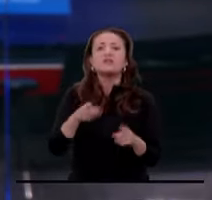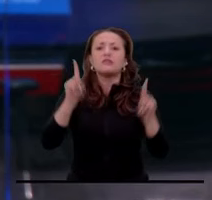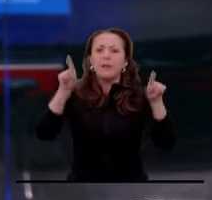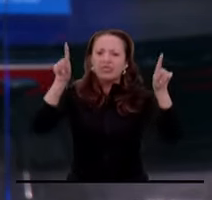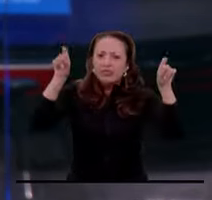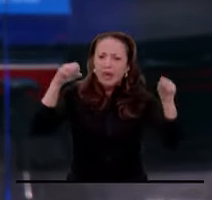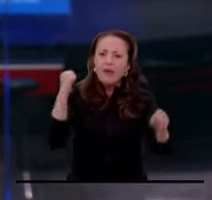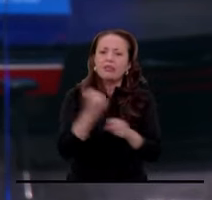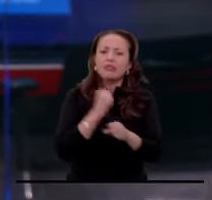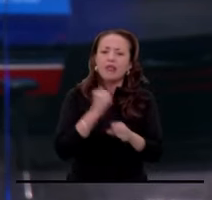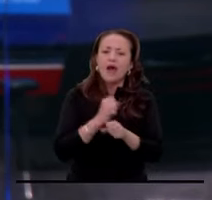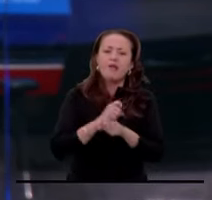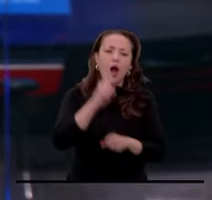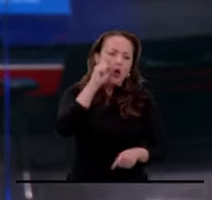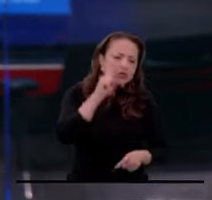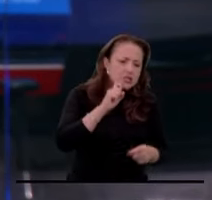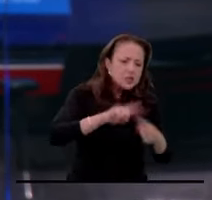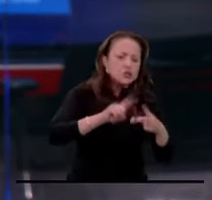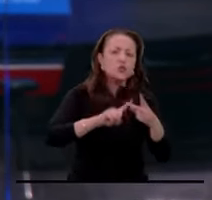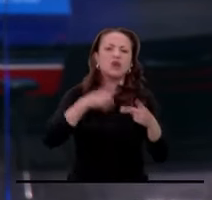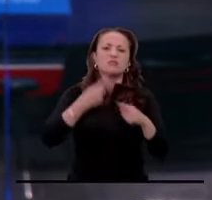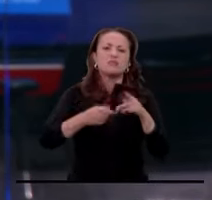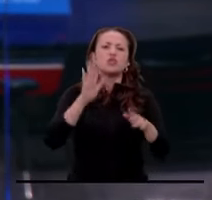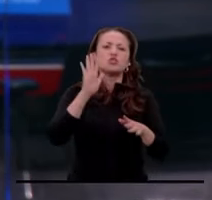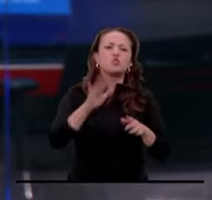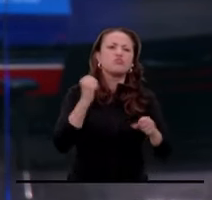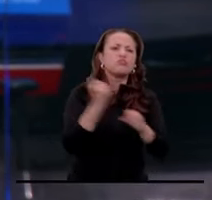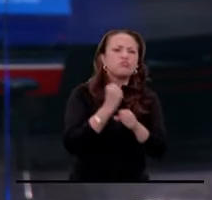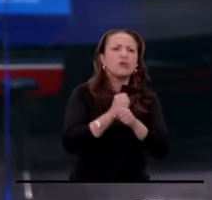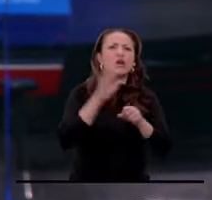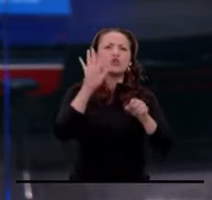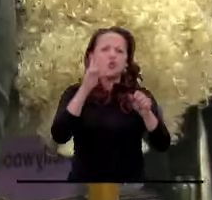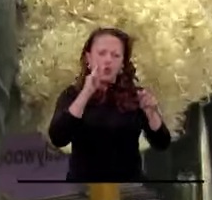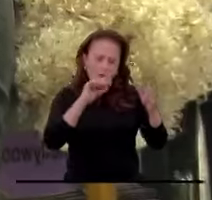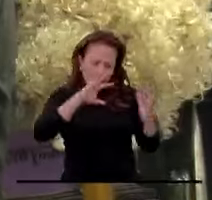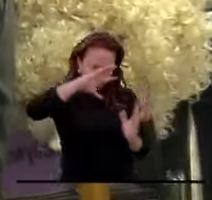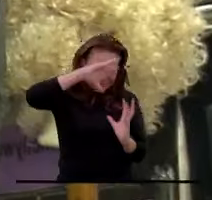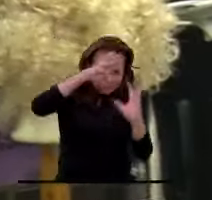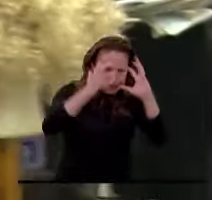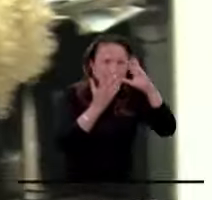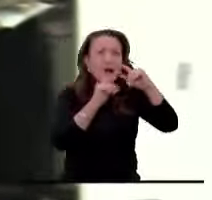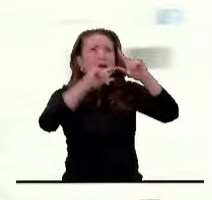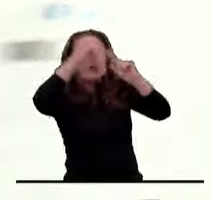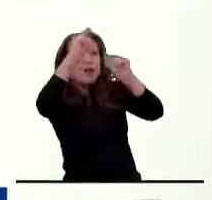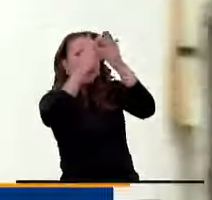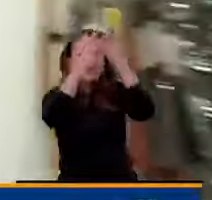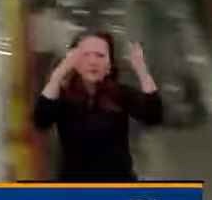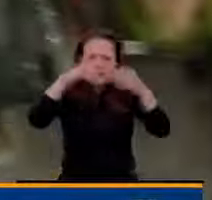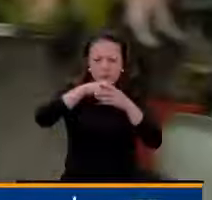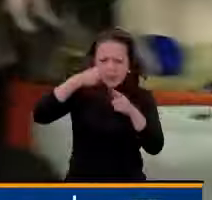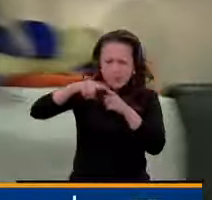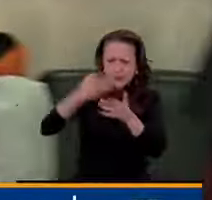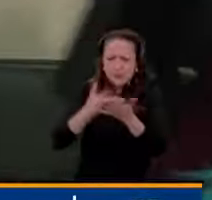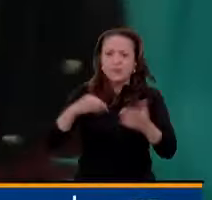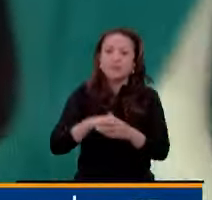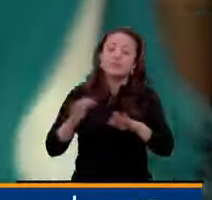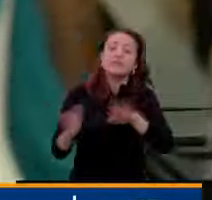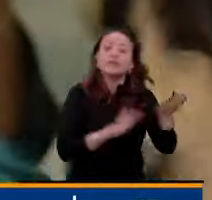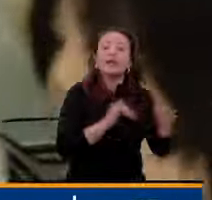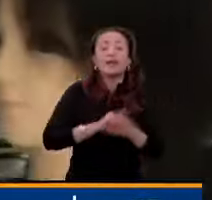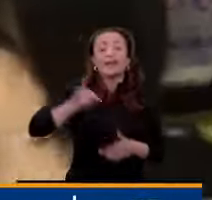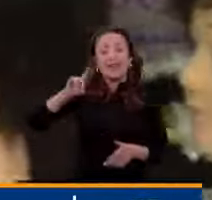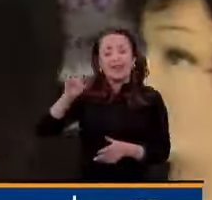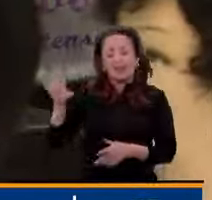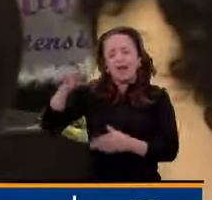funciones operativas, oficios astrales y comercio informal. Nidia Hernández hace parte del grupo de colombianos que se dedican